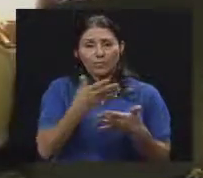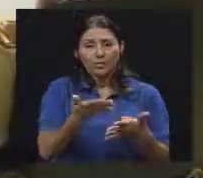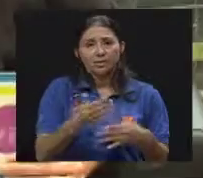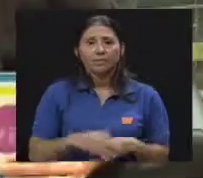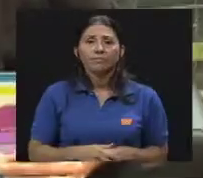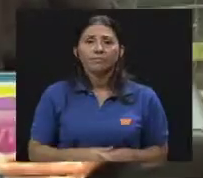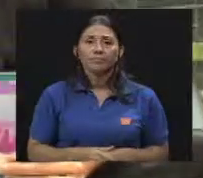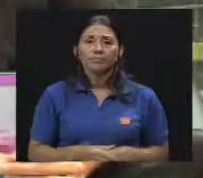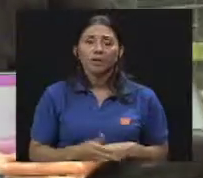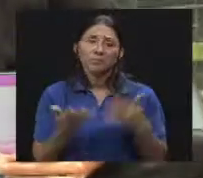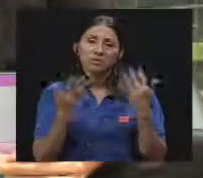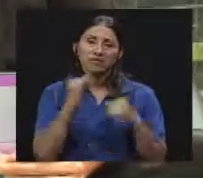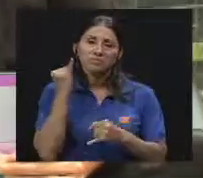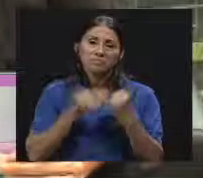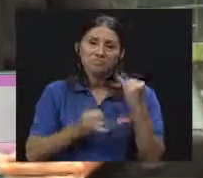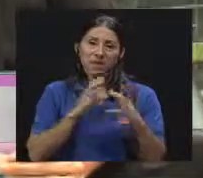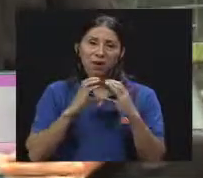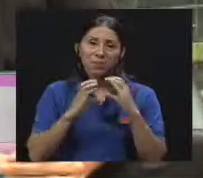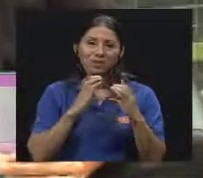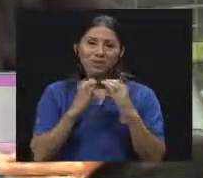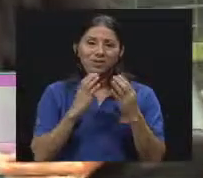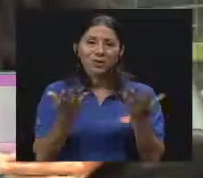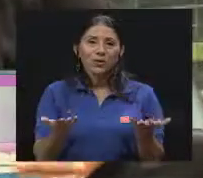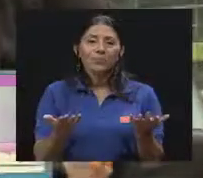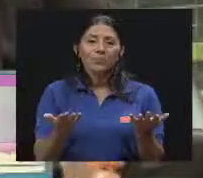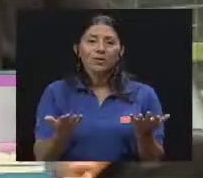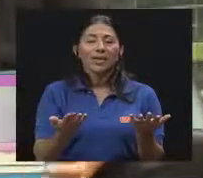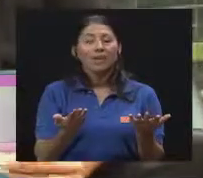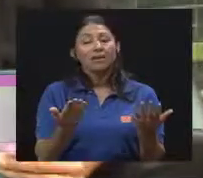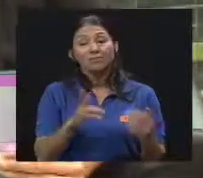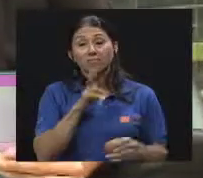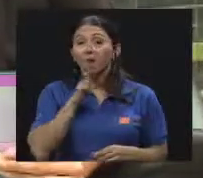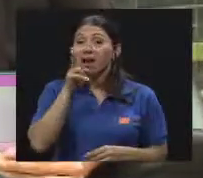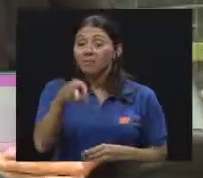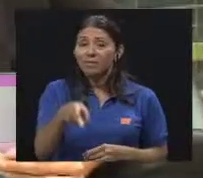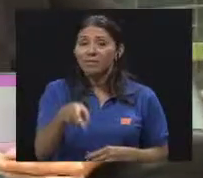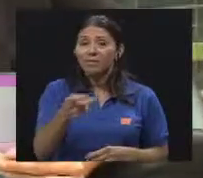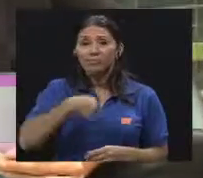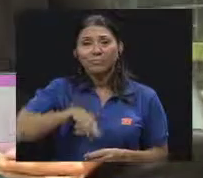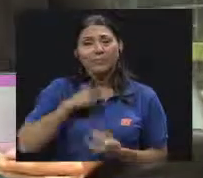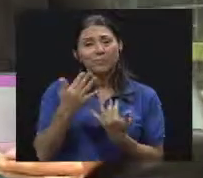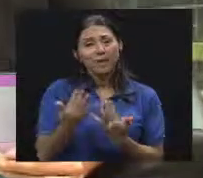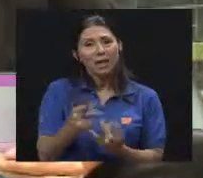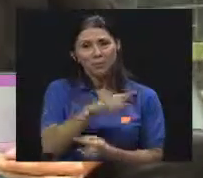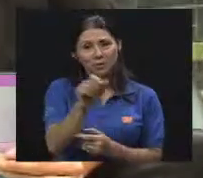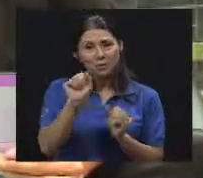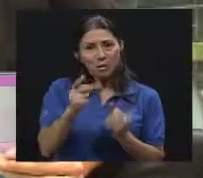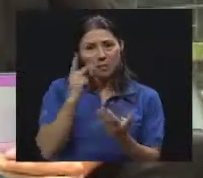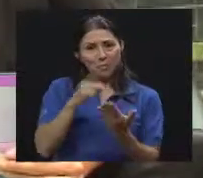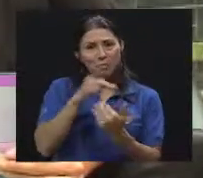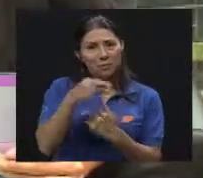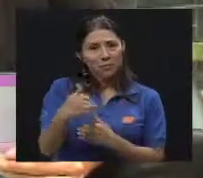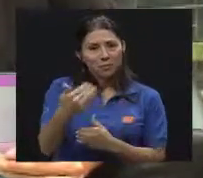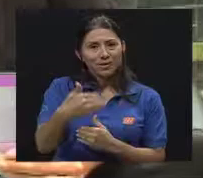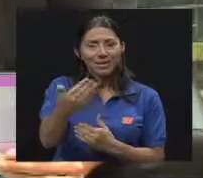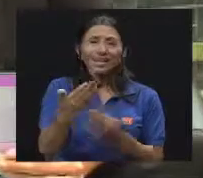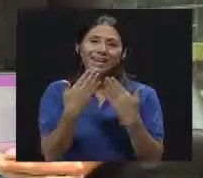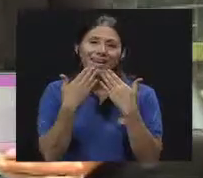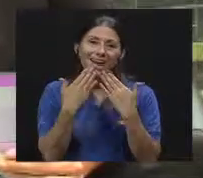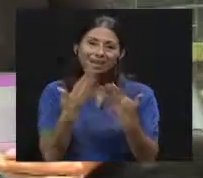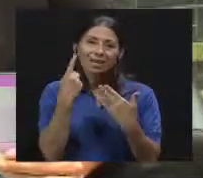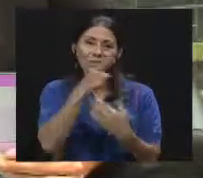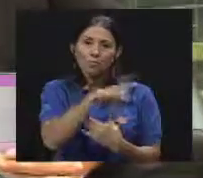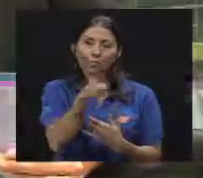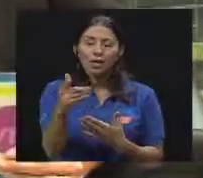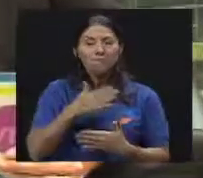de acciones. Hemos llegado al final de esta conversación, Alexandra y Saúl, y realmente que esperamos que nos pueda acompañar próximamente. Gracias por la gentileza